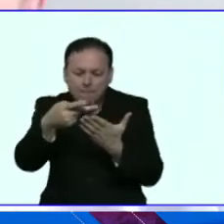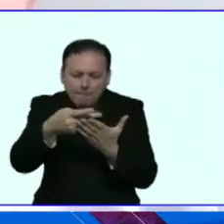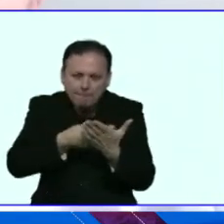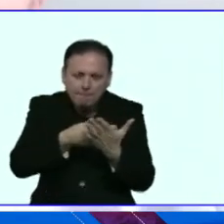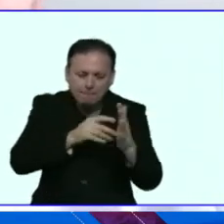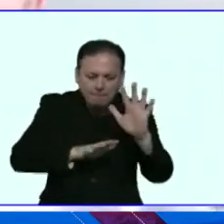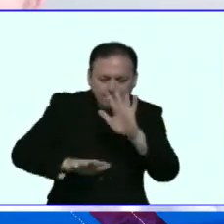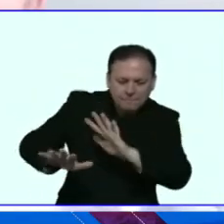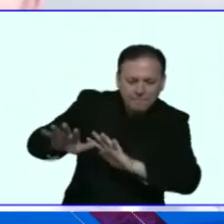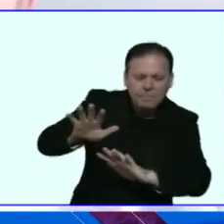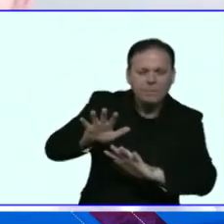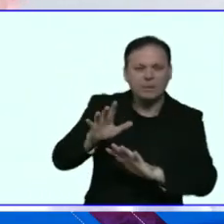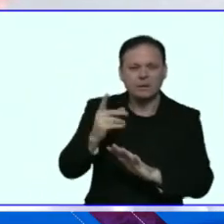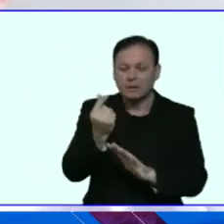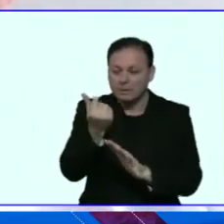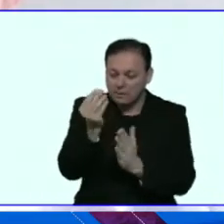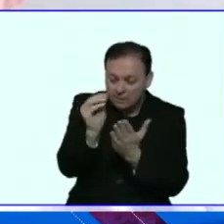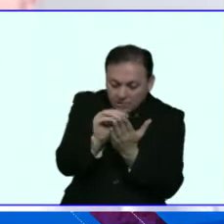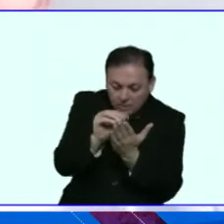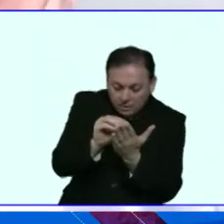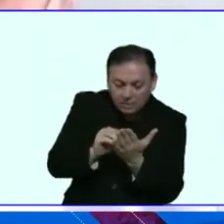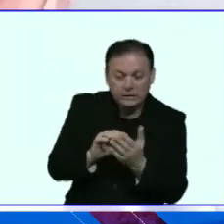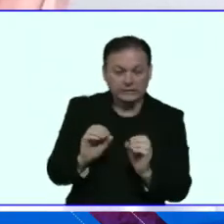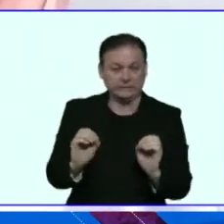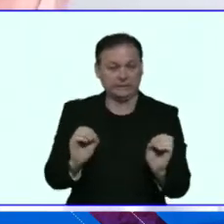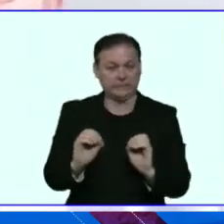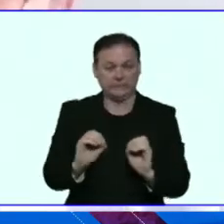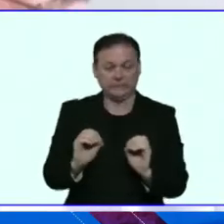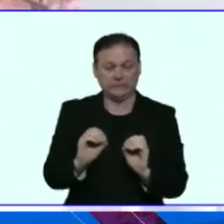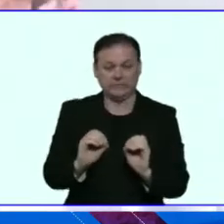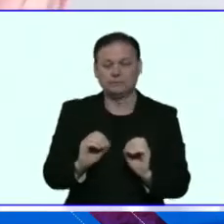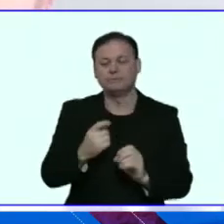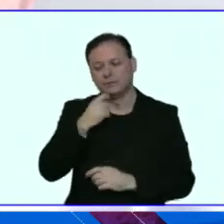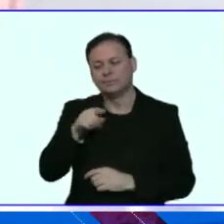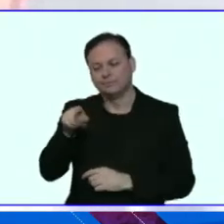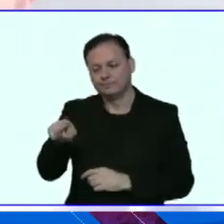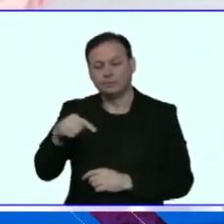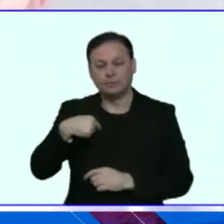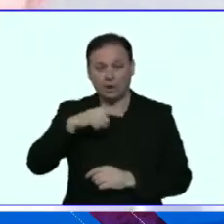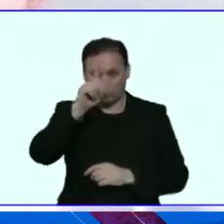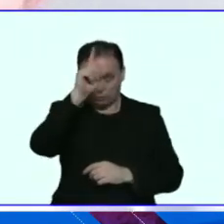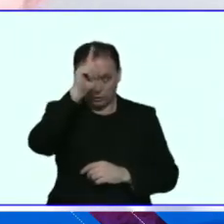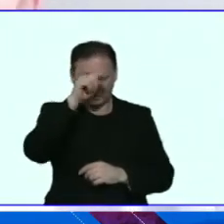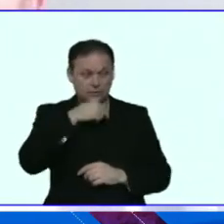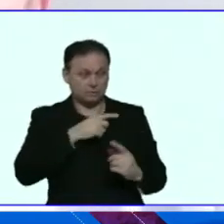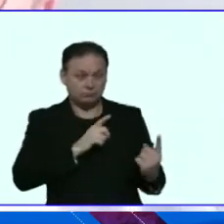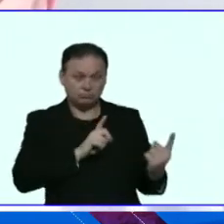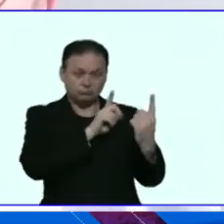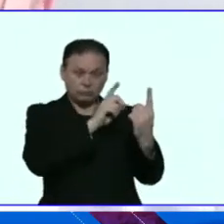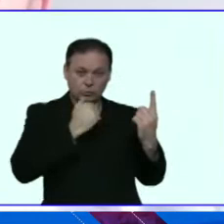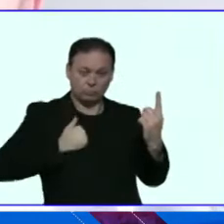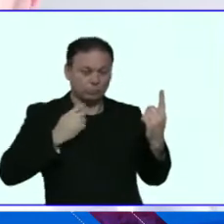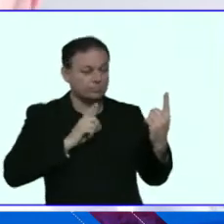podés arreglar las cosas. Entonces lo que me compete es hablar con esta señora, que es mi autoridad, sí. E incluso me fui a hablar con el jefe